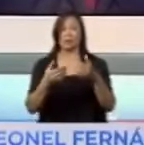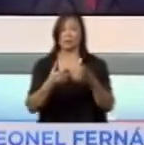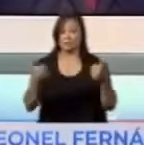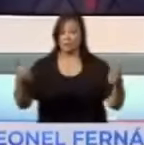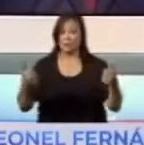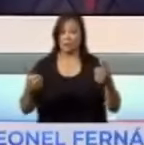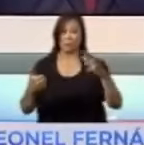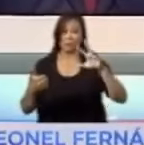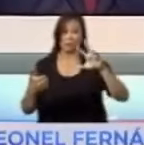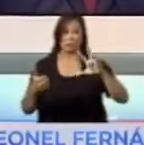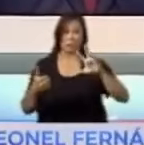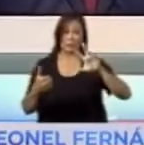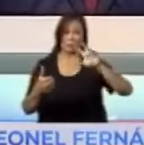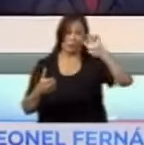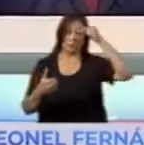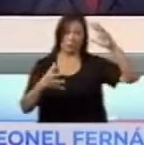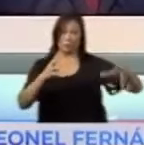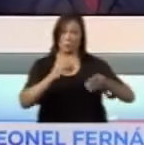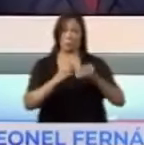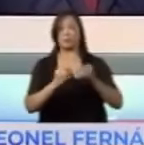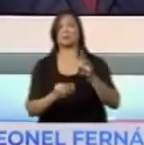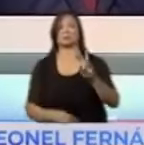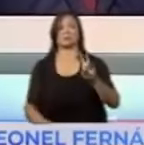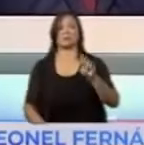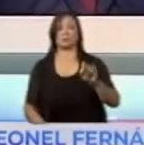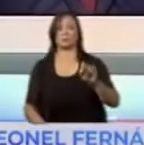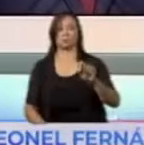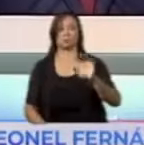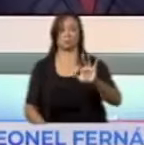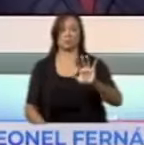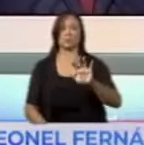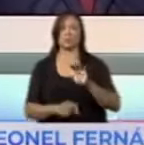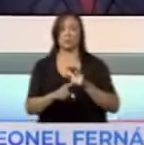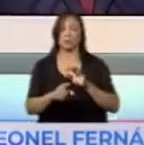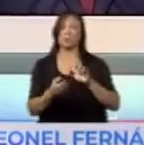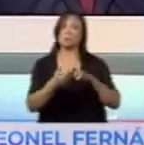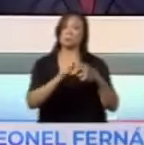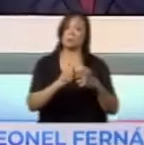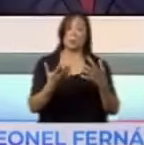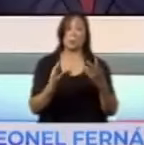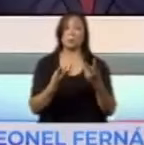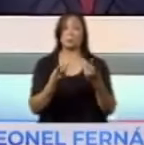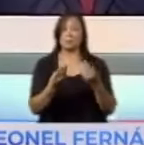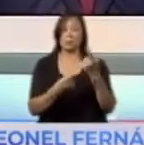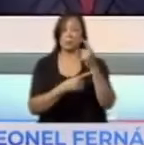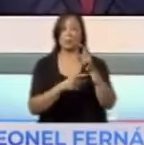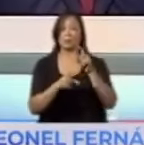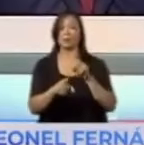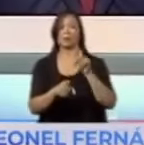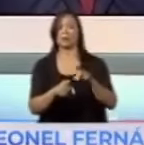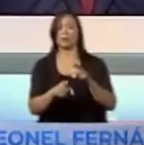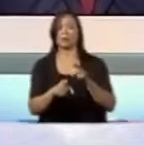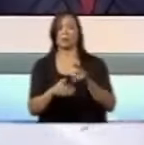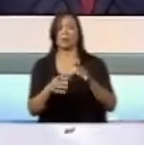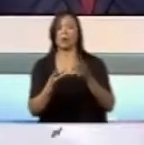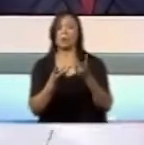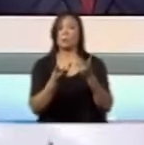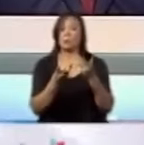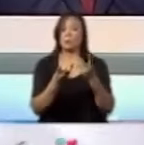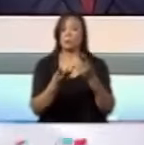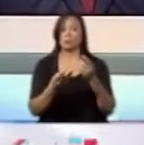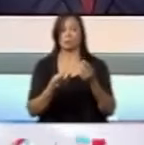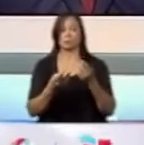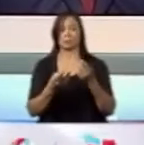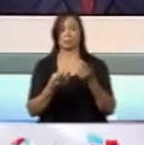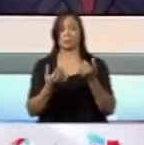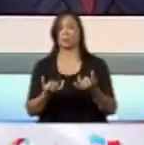gobiernos completos, los divide entre tres, pues se da el 6.5. Si hay algún problema con las estadísticas, debieran ir a los que hacen las estadísticas